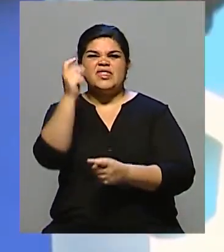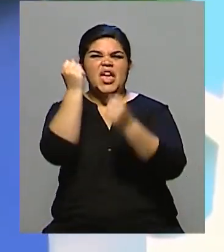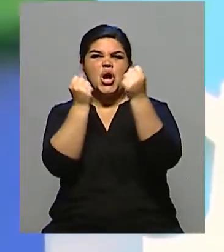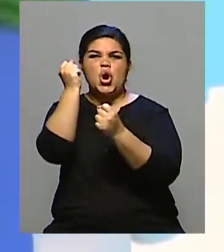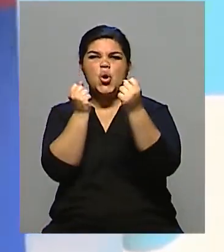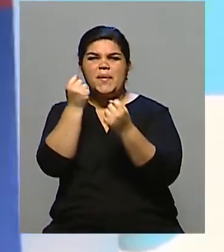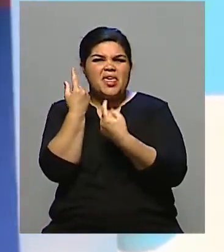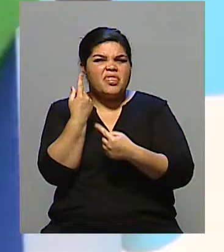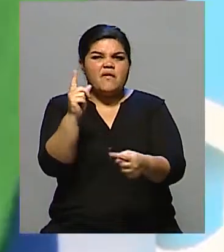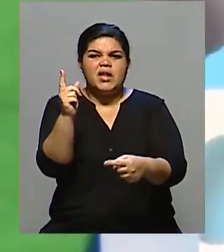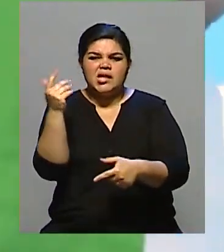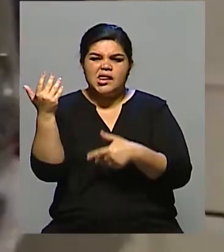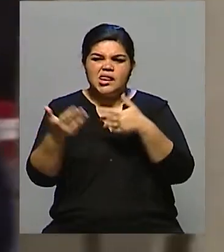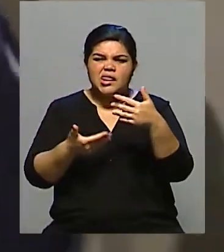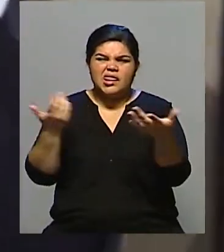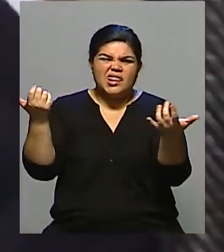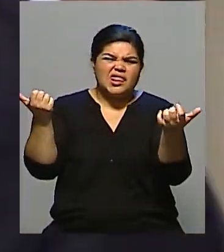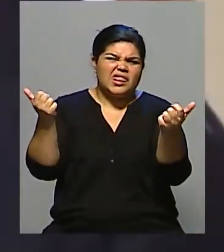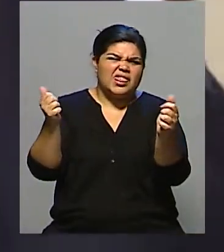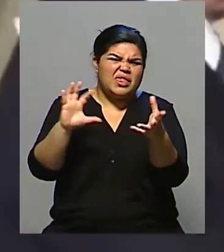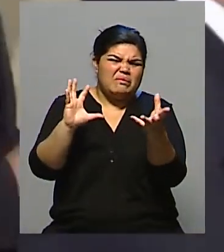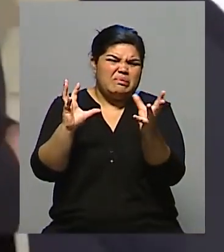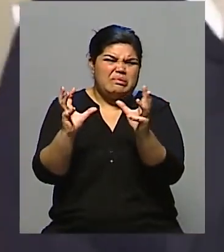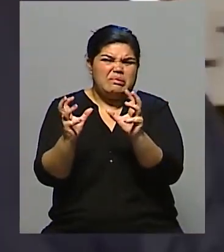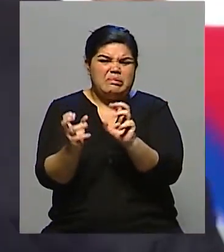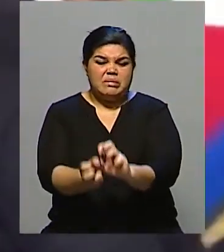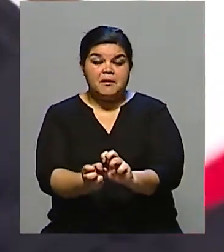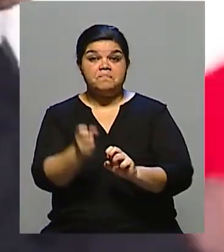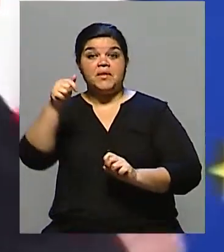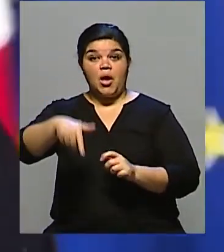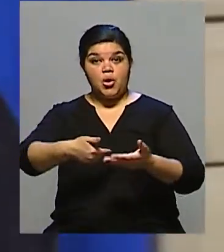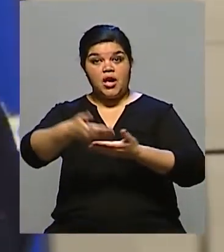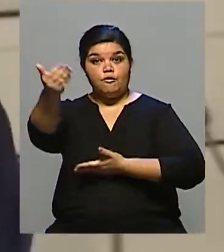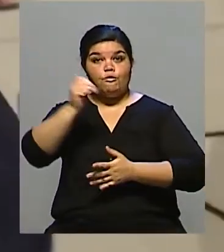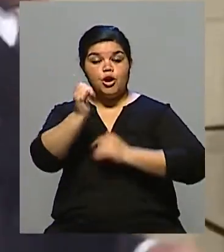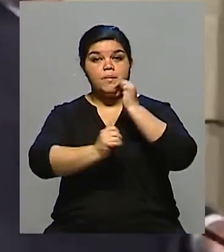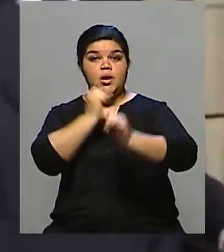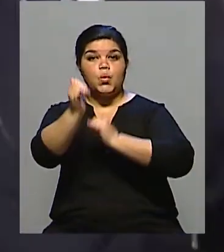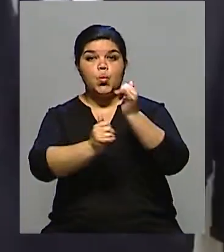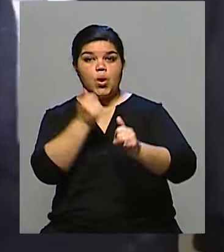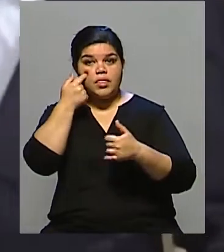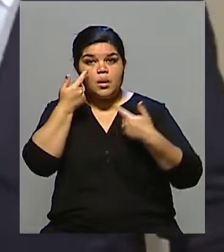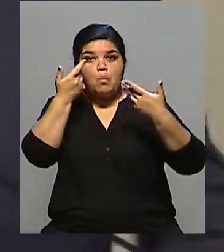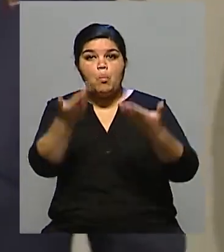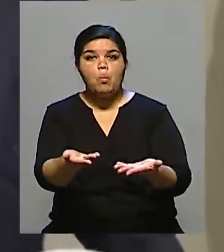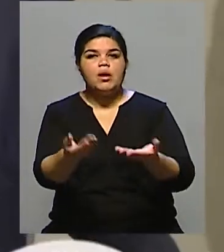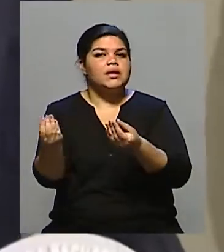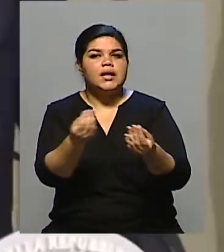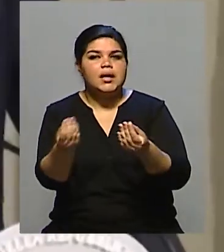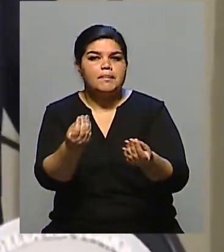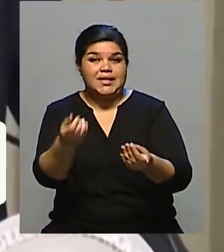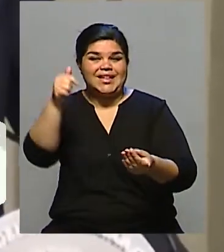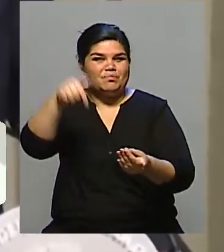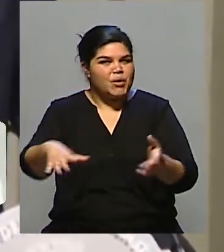y que hoy se ven atravesados por esa crisis. Vamos a ver un informe que de alguna manera refleja lo que sucedía